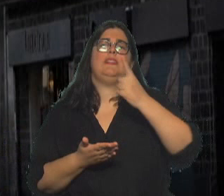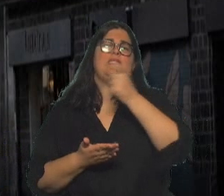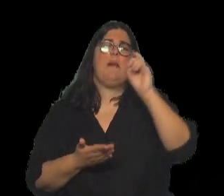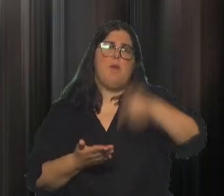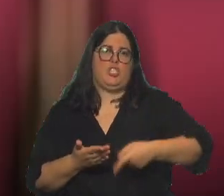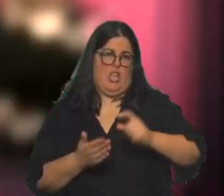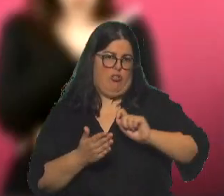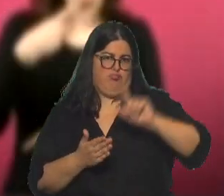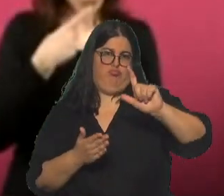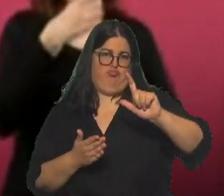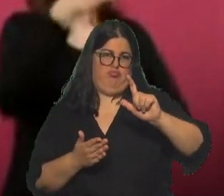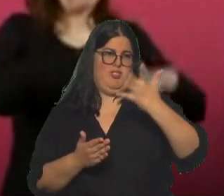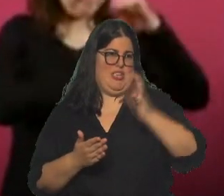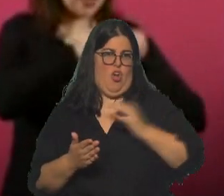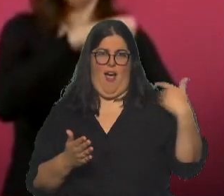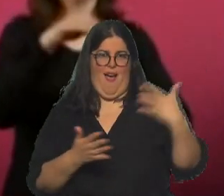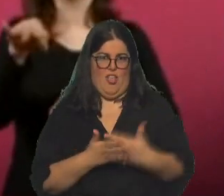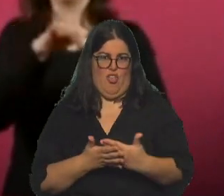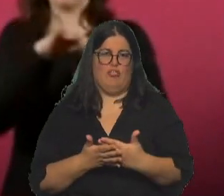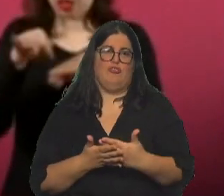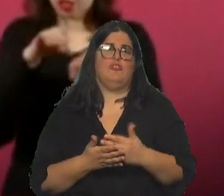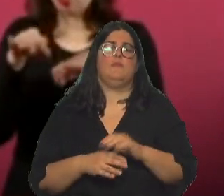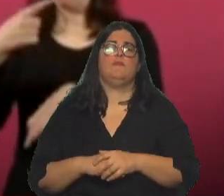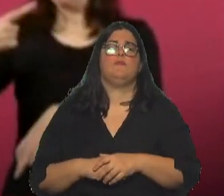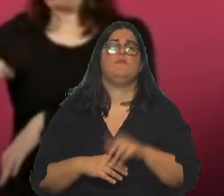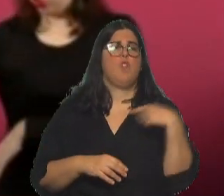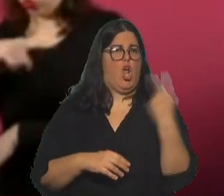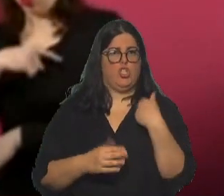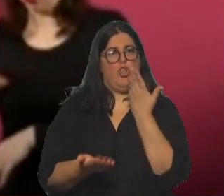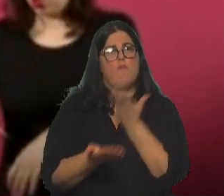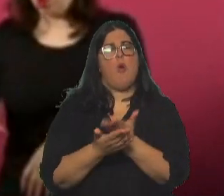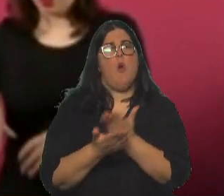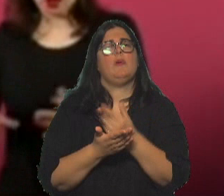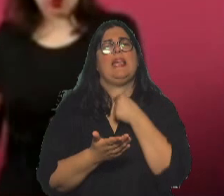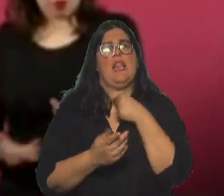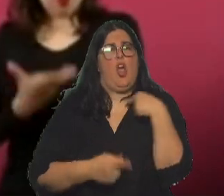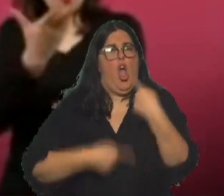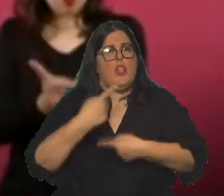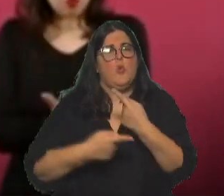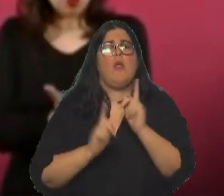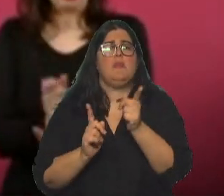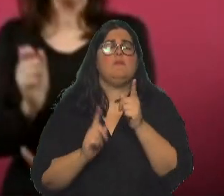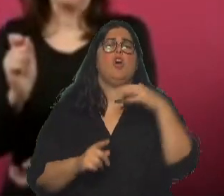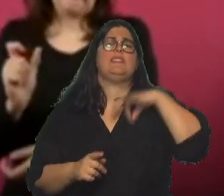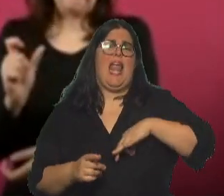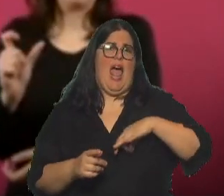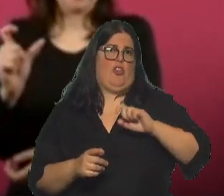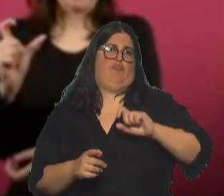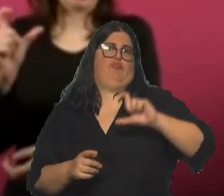en los 5 años. Vamos a proponer que se continúe incrementando el